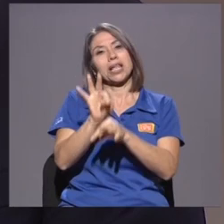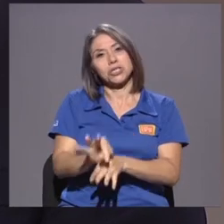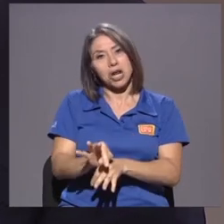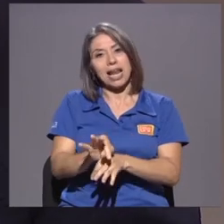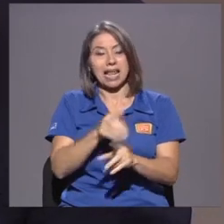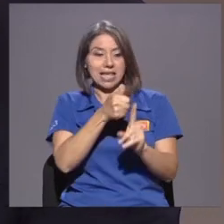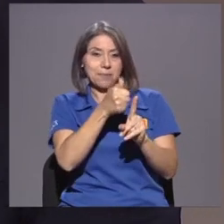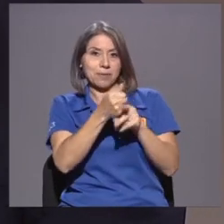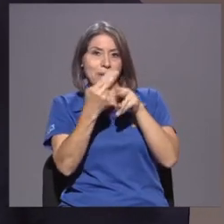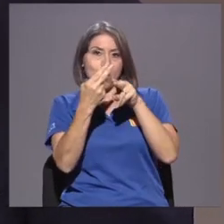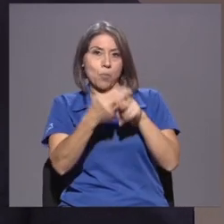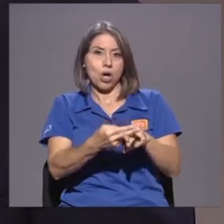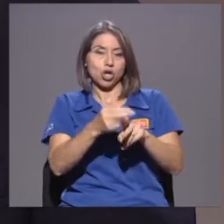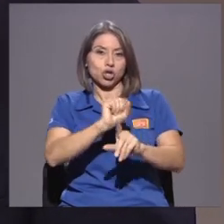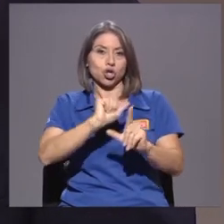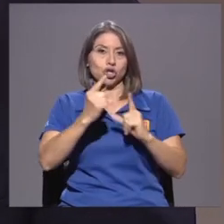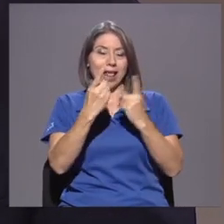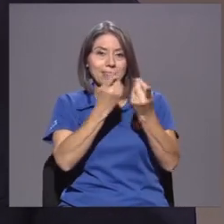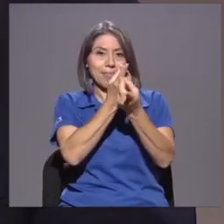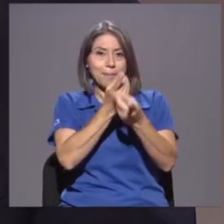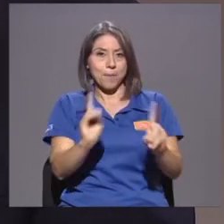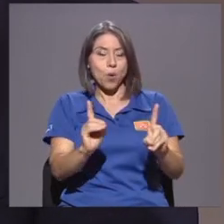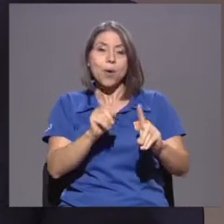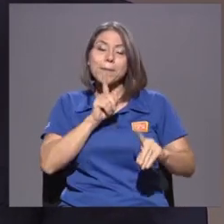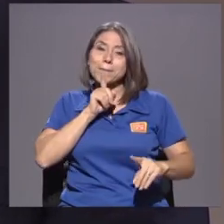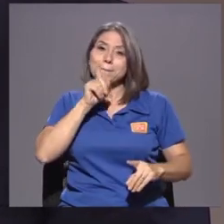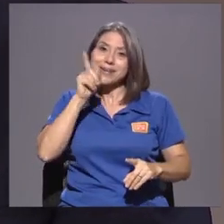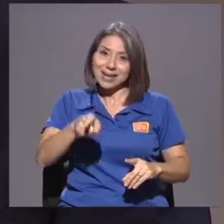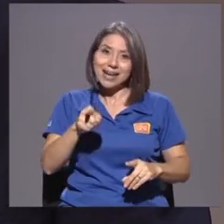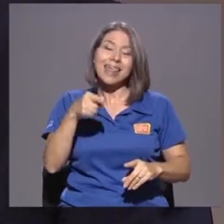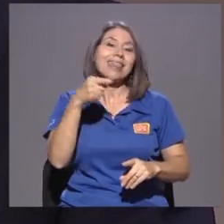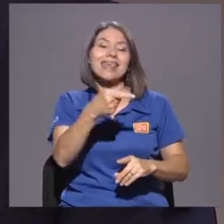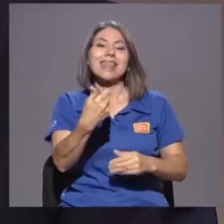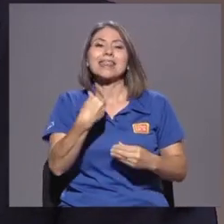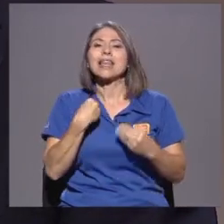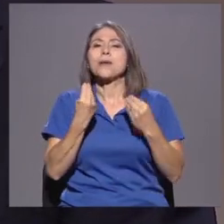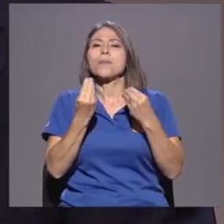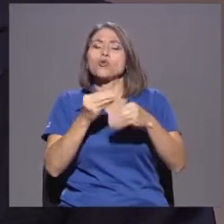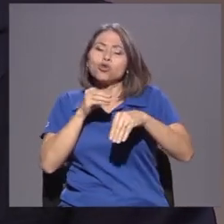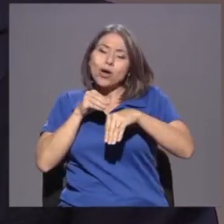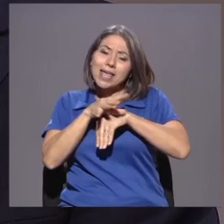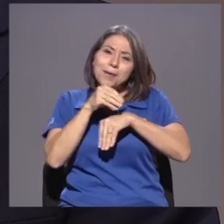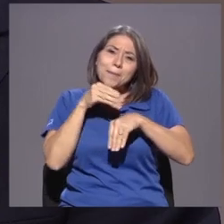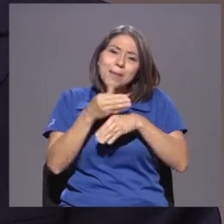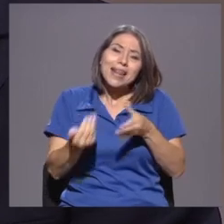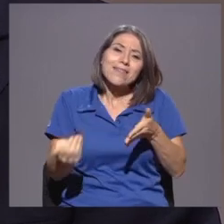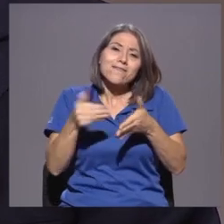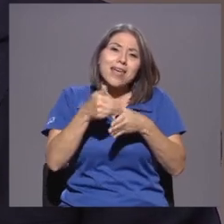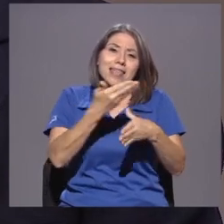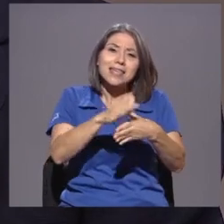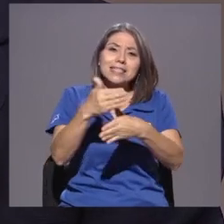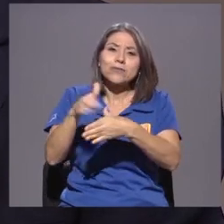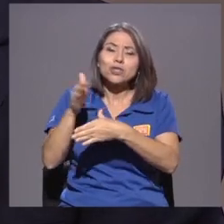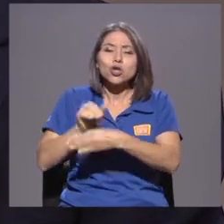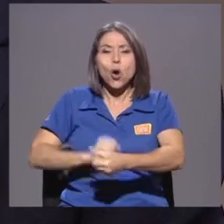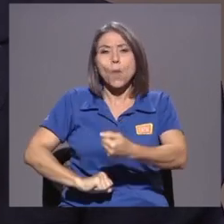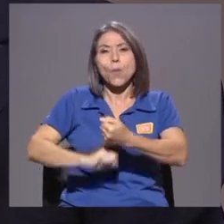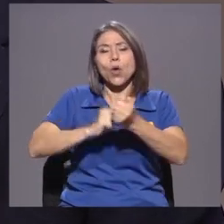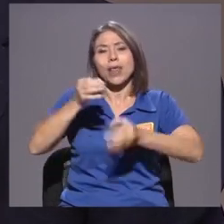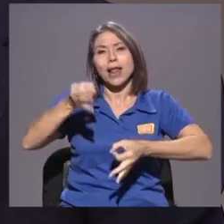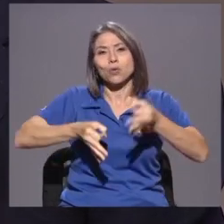socialdemócrata pero que en realidad tiene mucho del ímpetu redistribución y está en pro de la justicia social